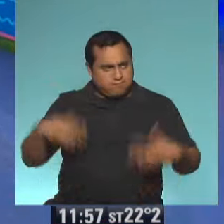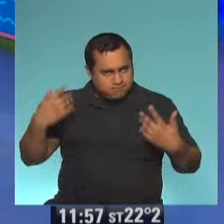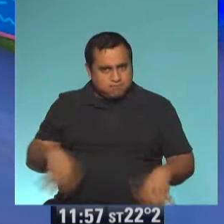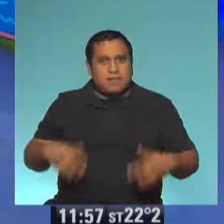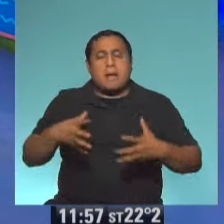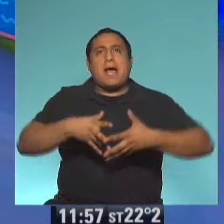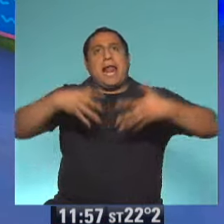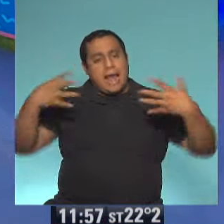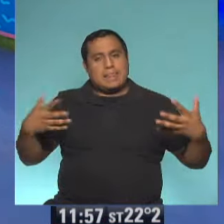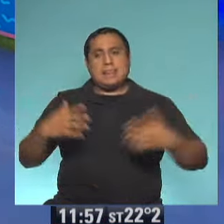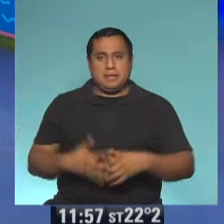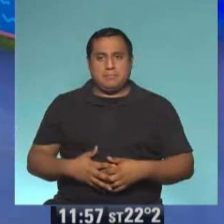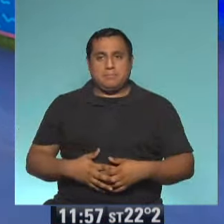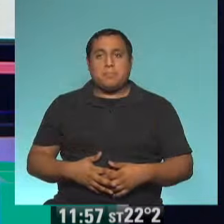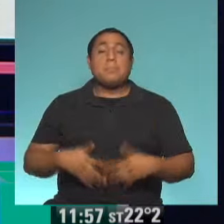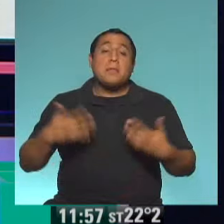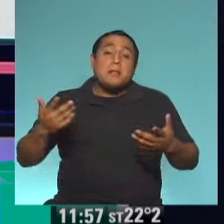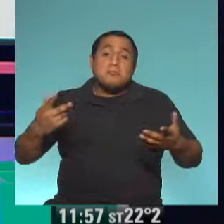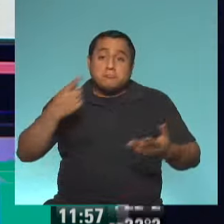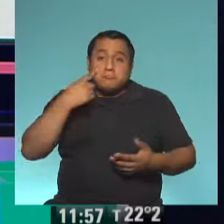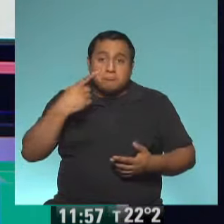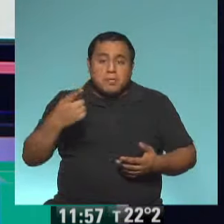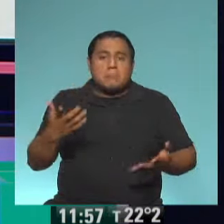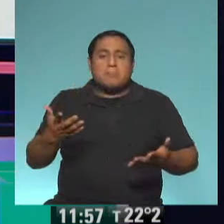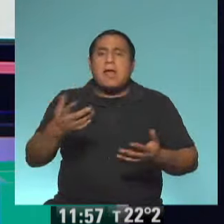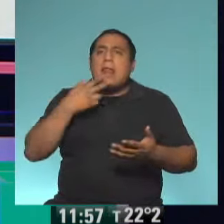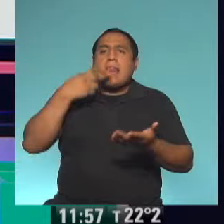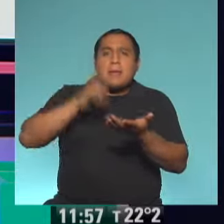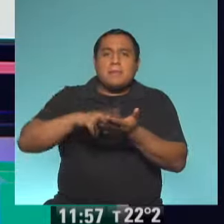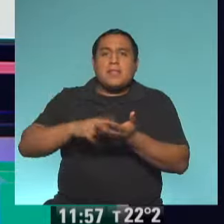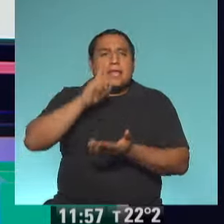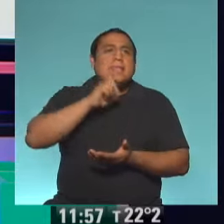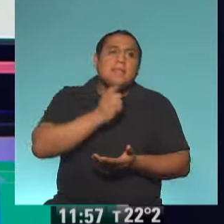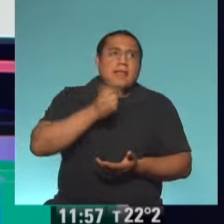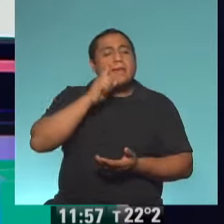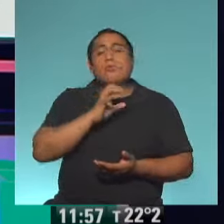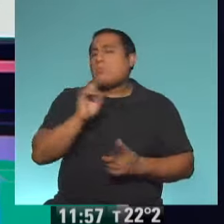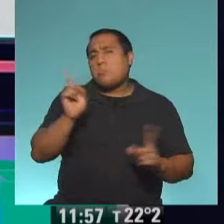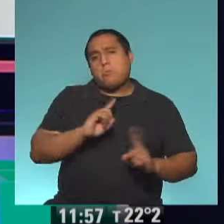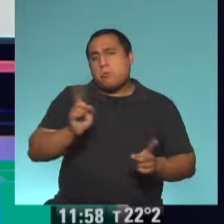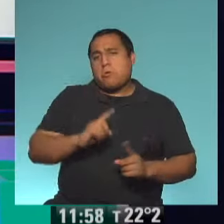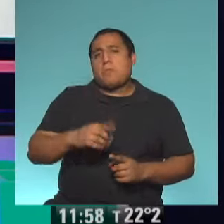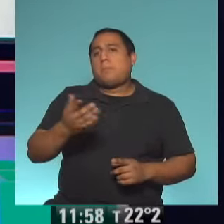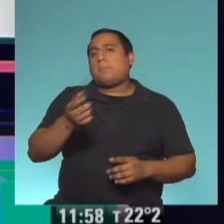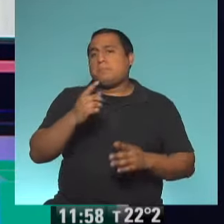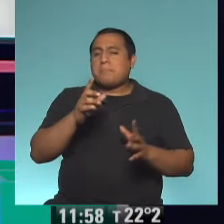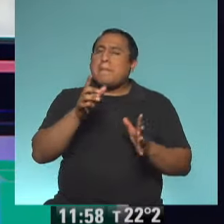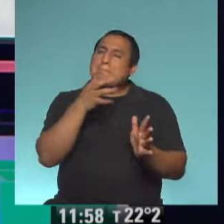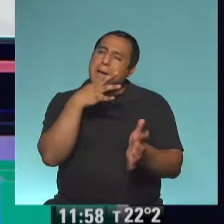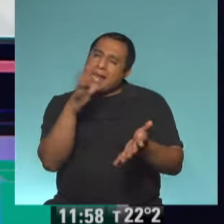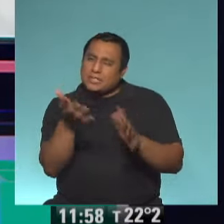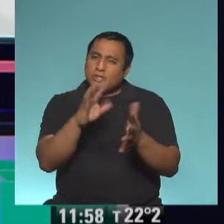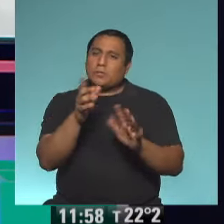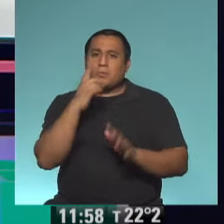mesaza. Entonces, acá fíjense que no se repite como antes, ita, ito, ito, sino que tenemos algo parecido,